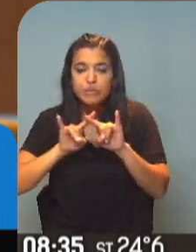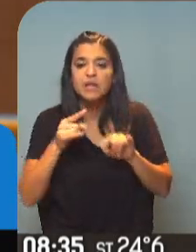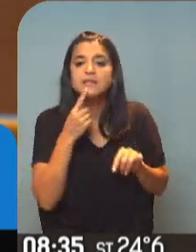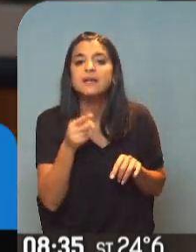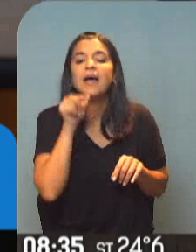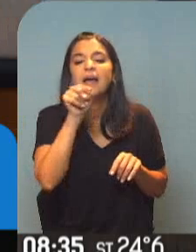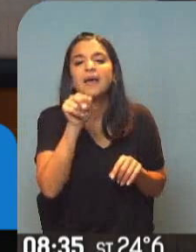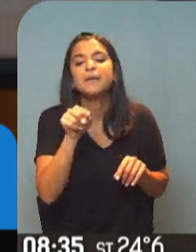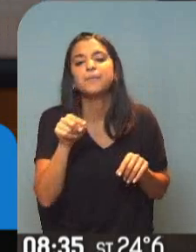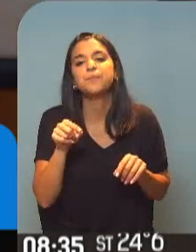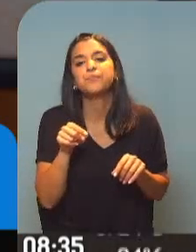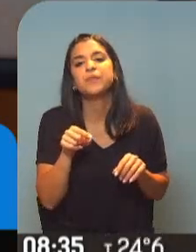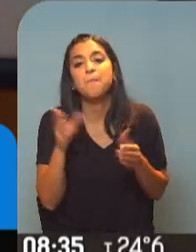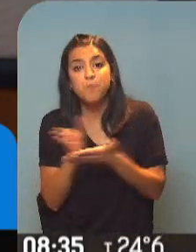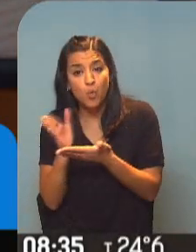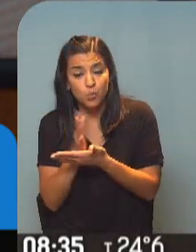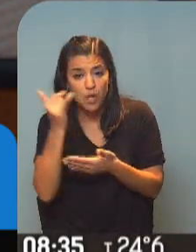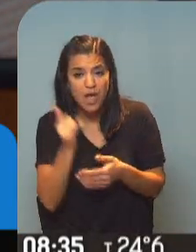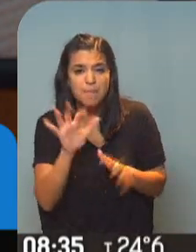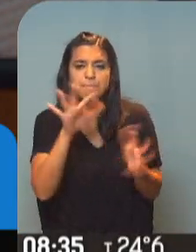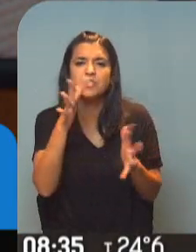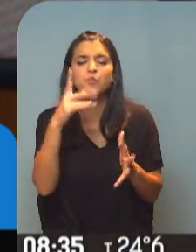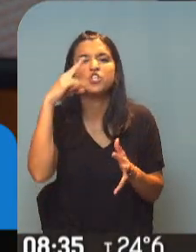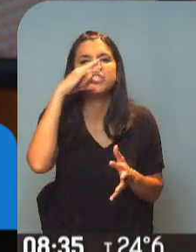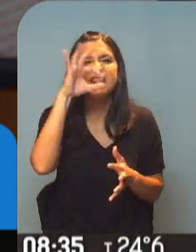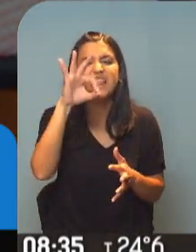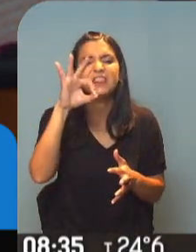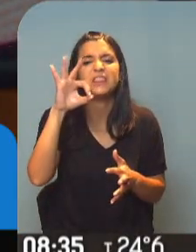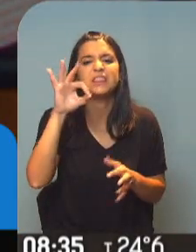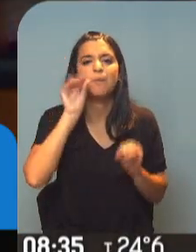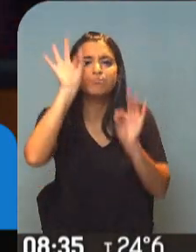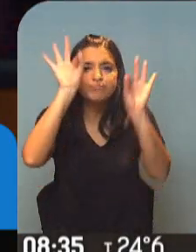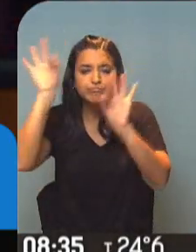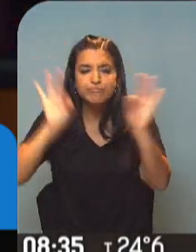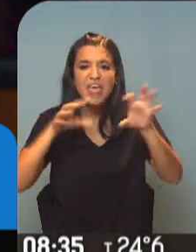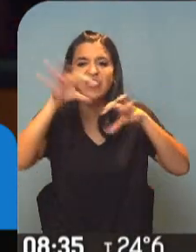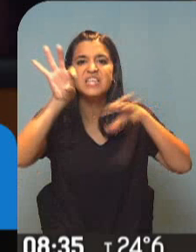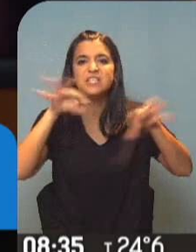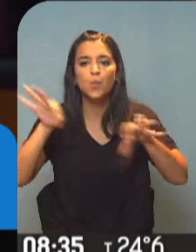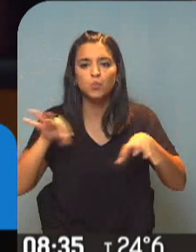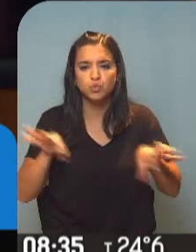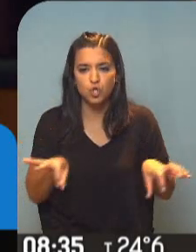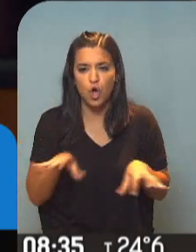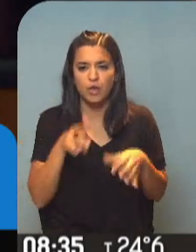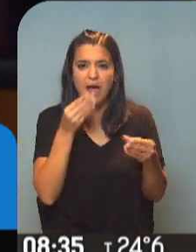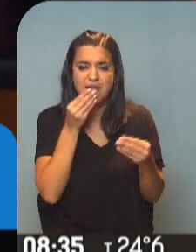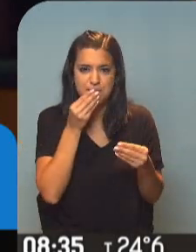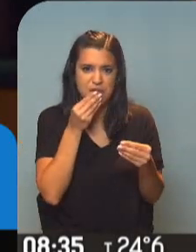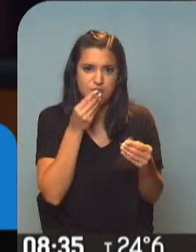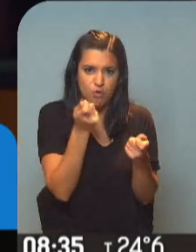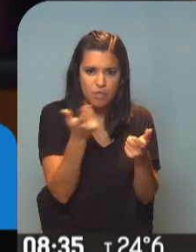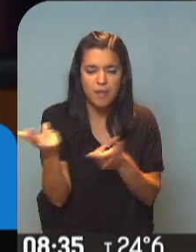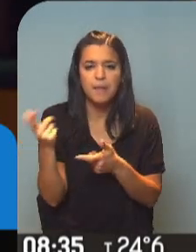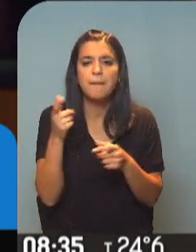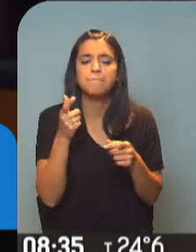nos rodean más cerca de más justo tiene alrededor de 70 puntos de distribución de alimentos en la zona los